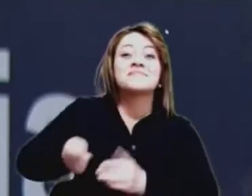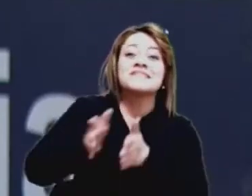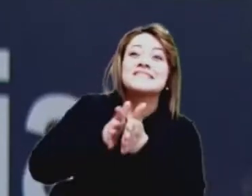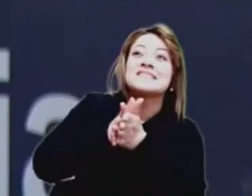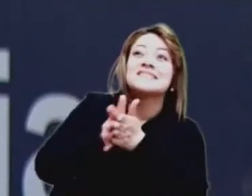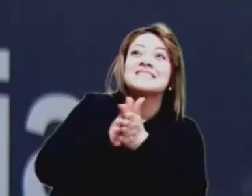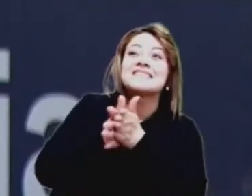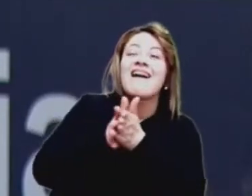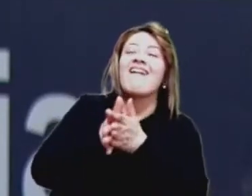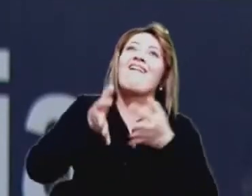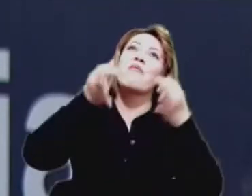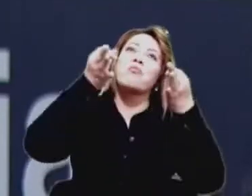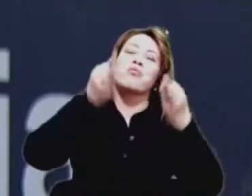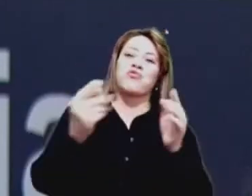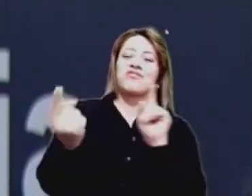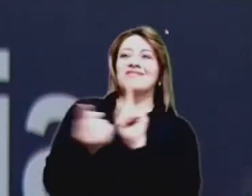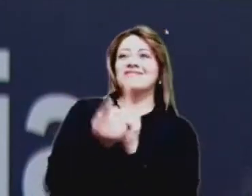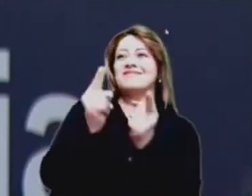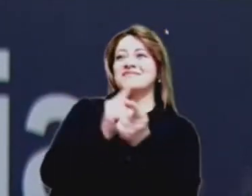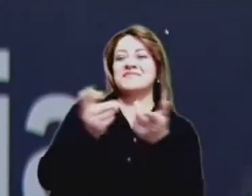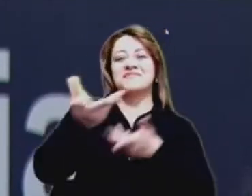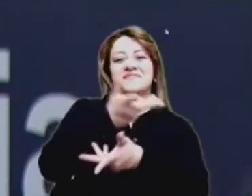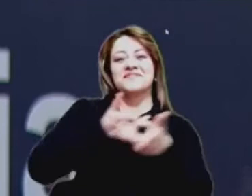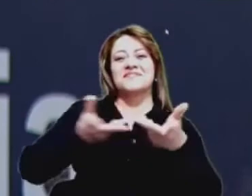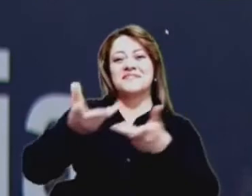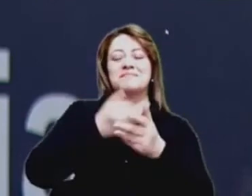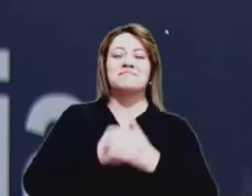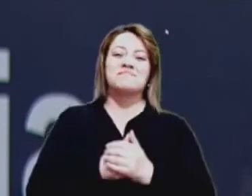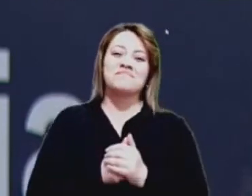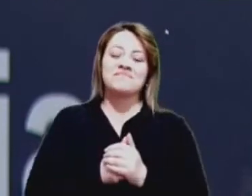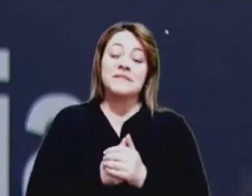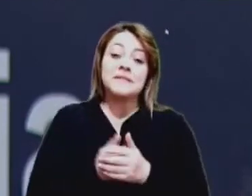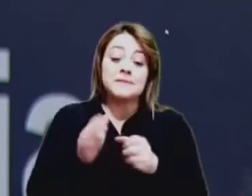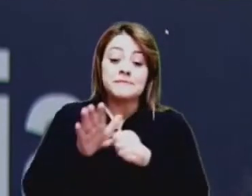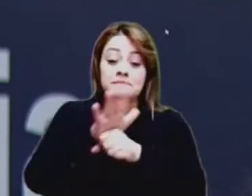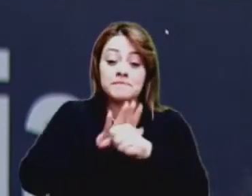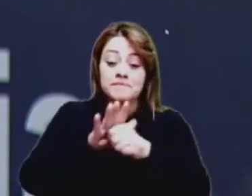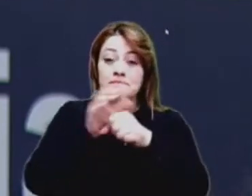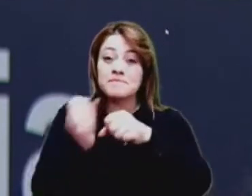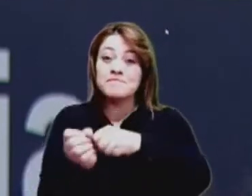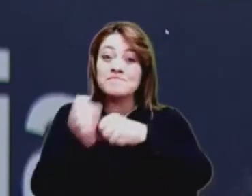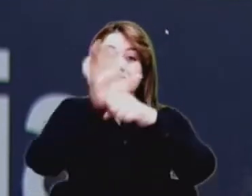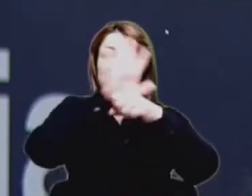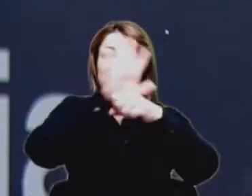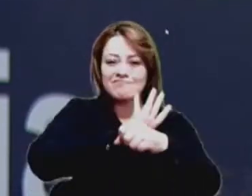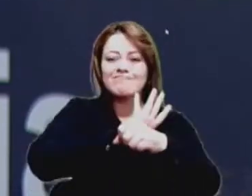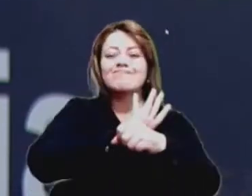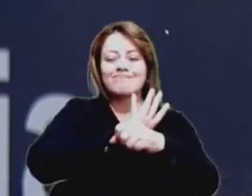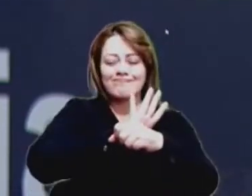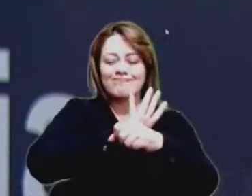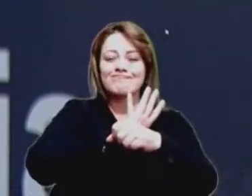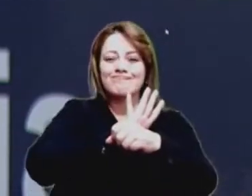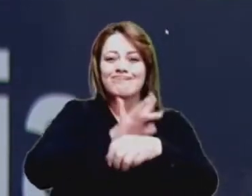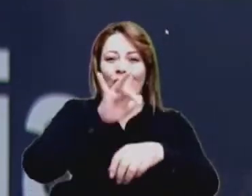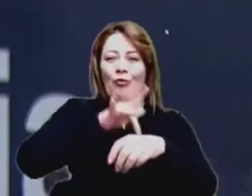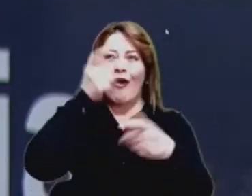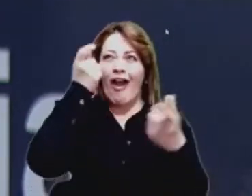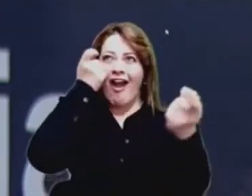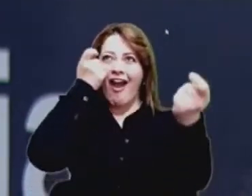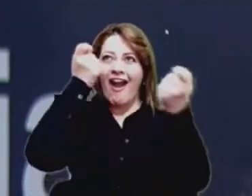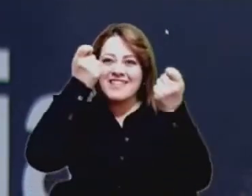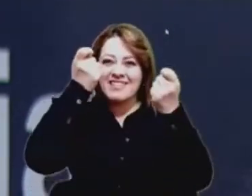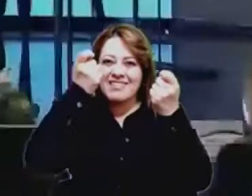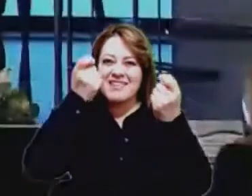que se realice lamentablemente pues las circunstancias de la pandemia altera un poco esa dinámica pero bueno aquí nos hemos adaptado